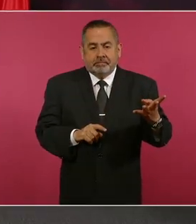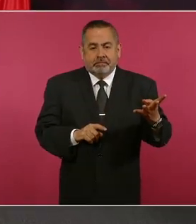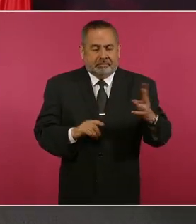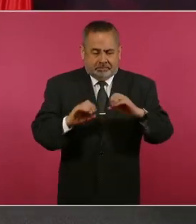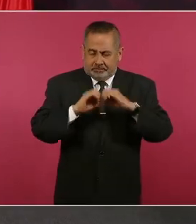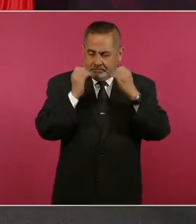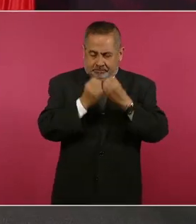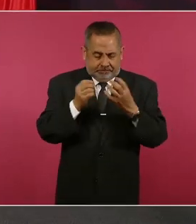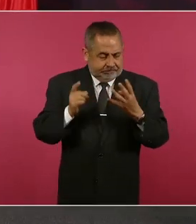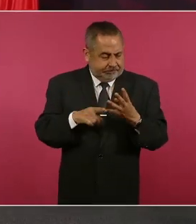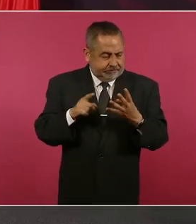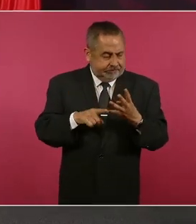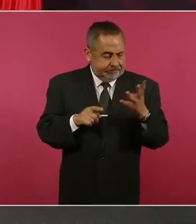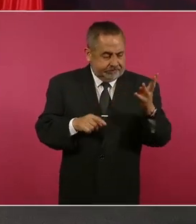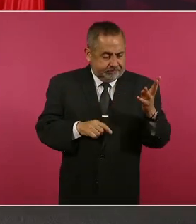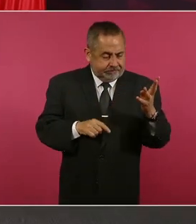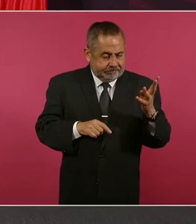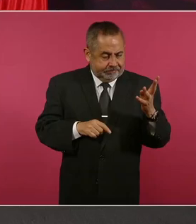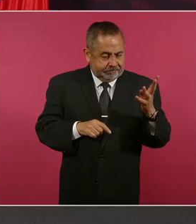organización